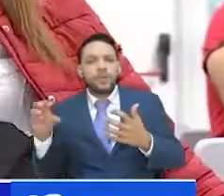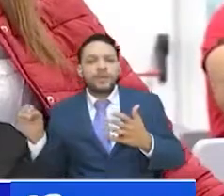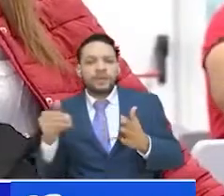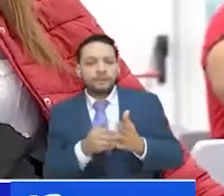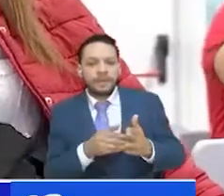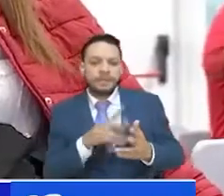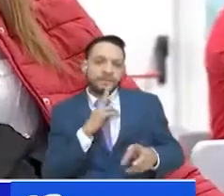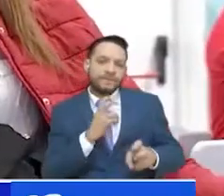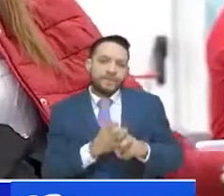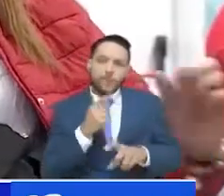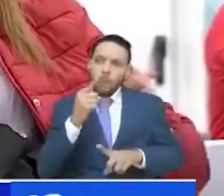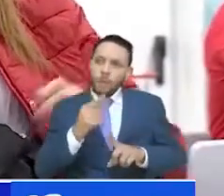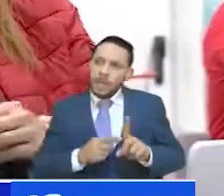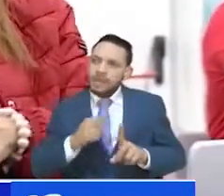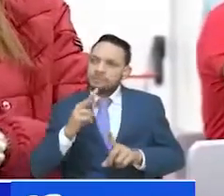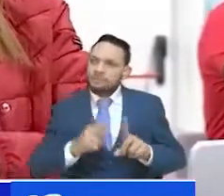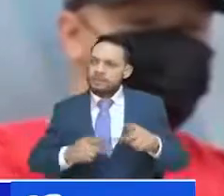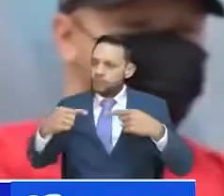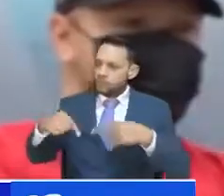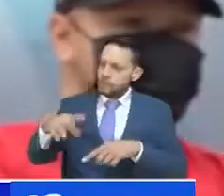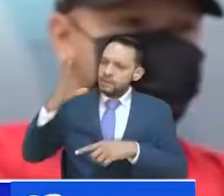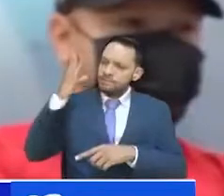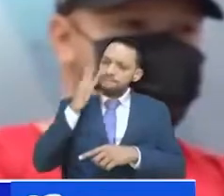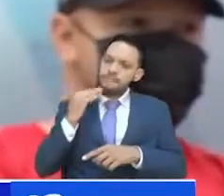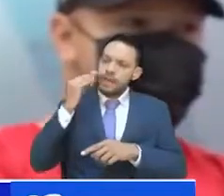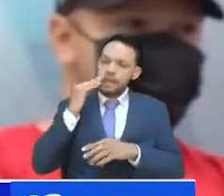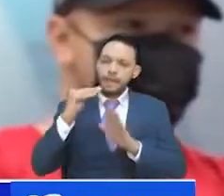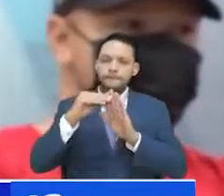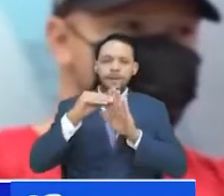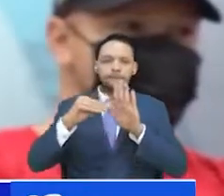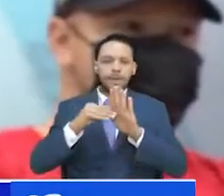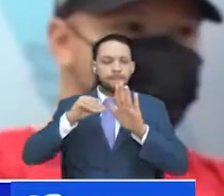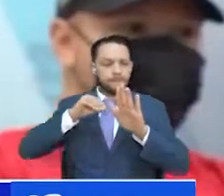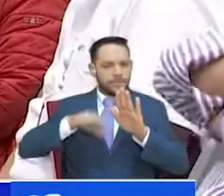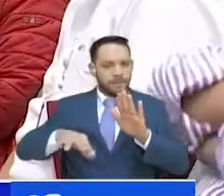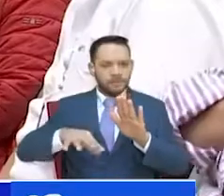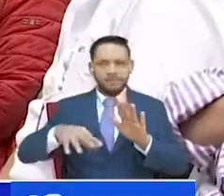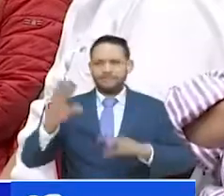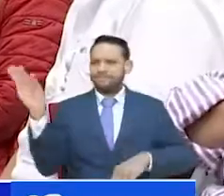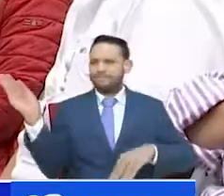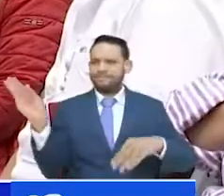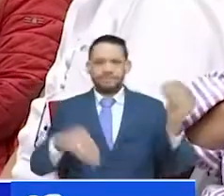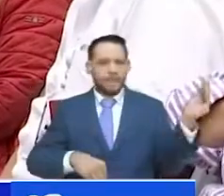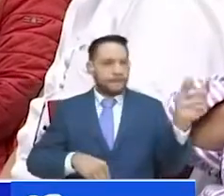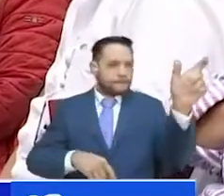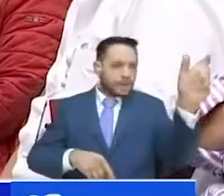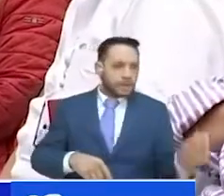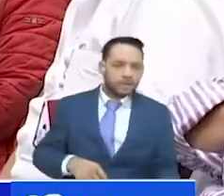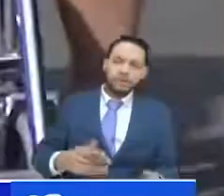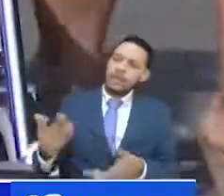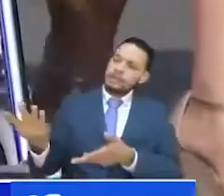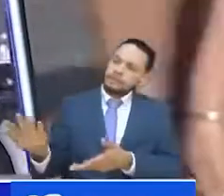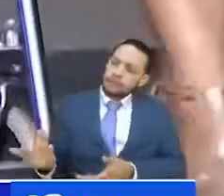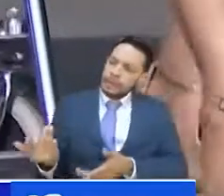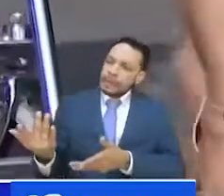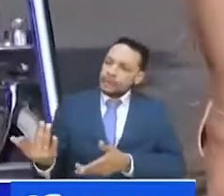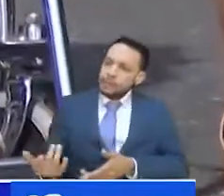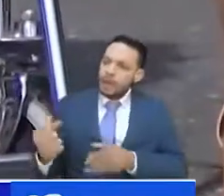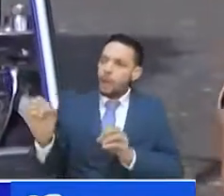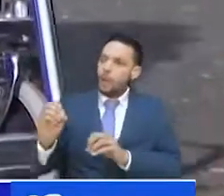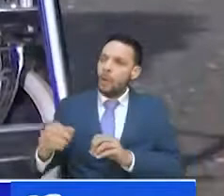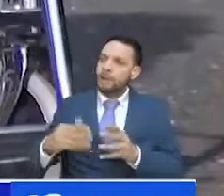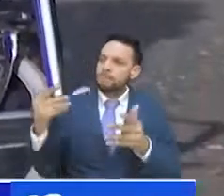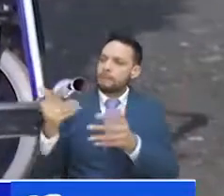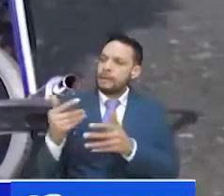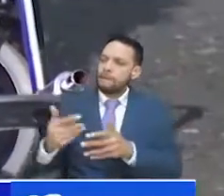mes. Gracias a su experiencia en el sector público, Correal señala que es inconcebible que un usuario tenga que recurrir a una tutela para